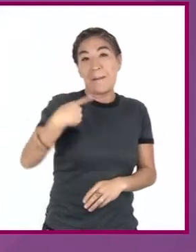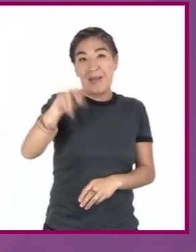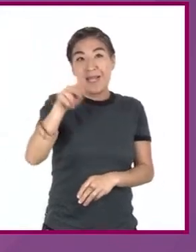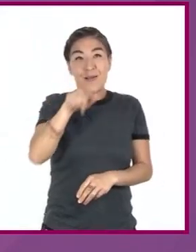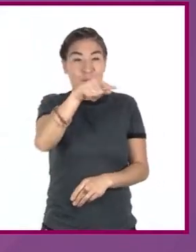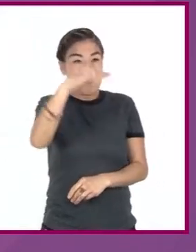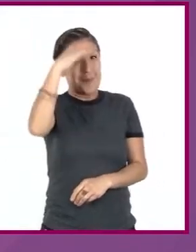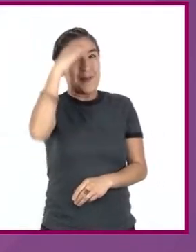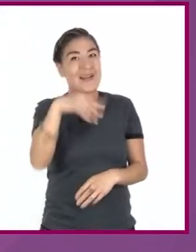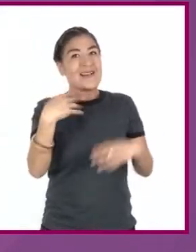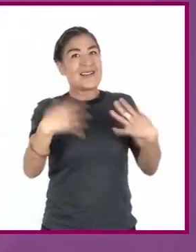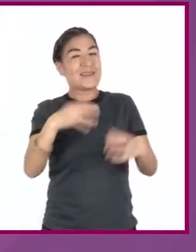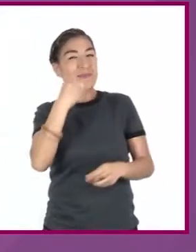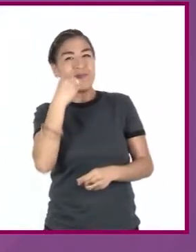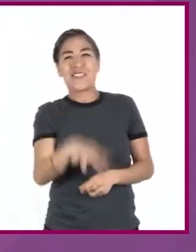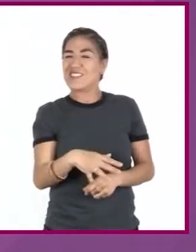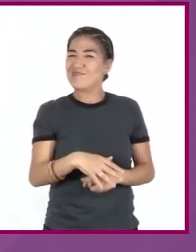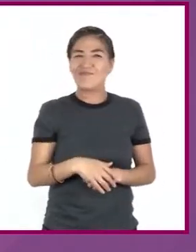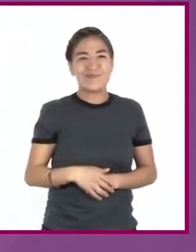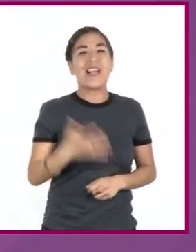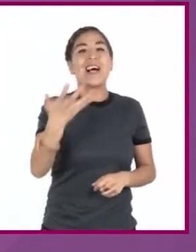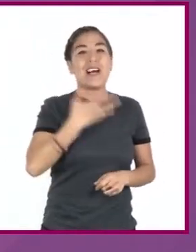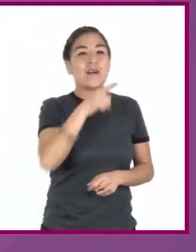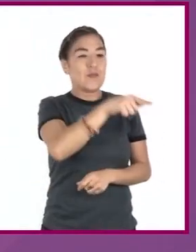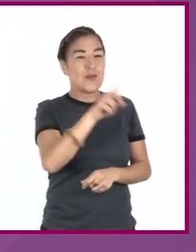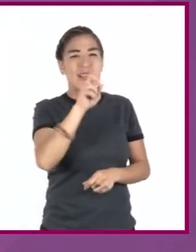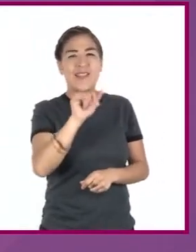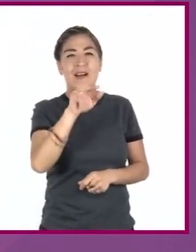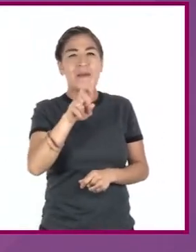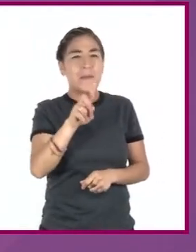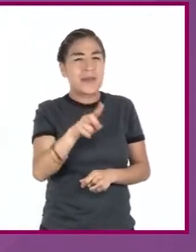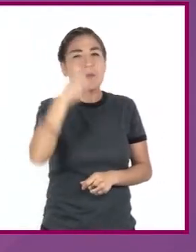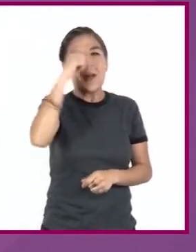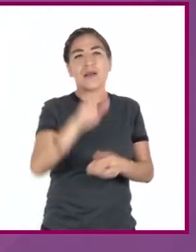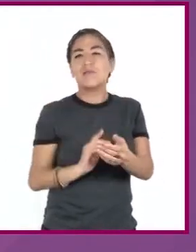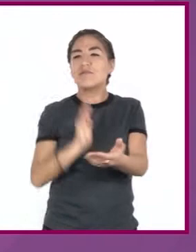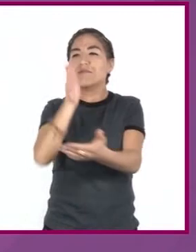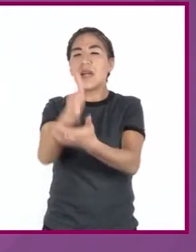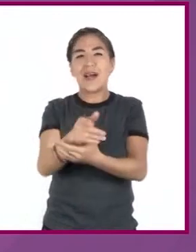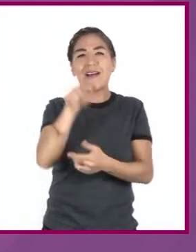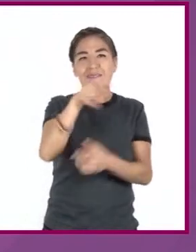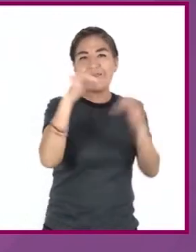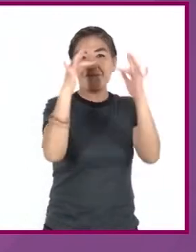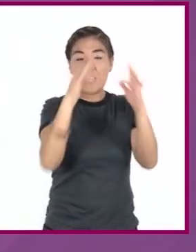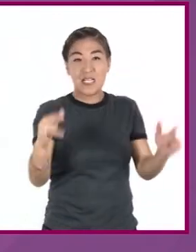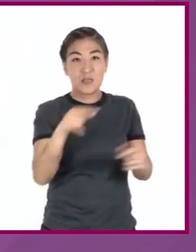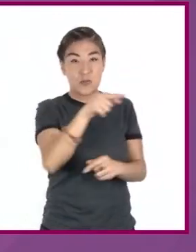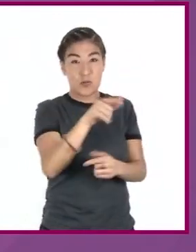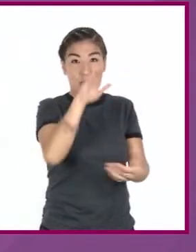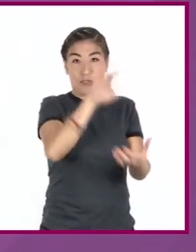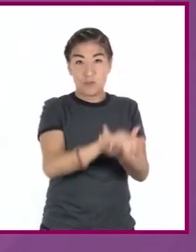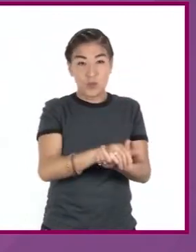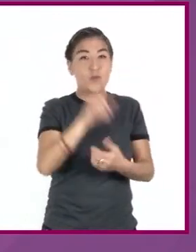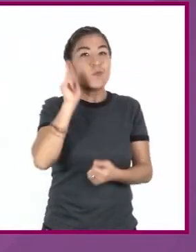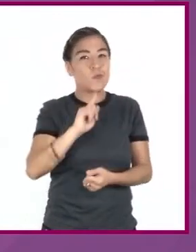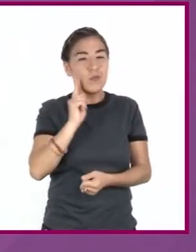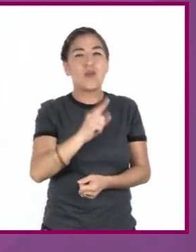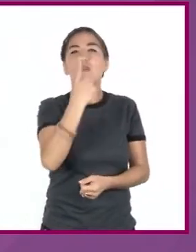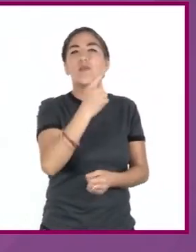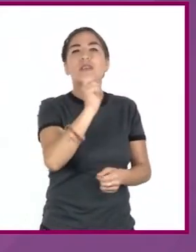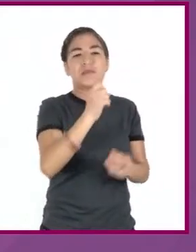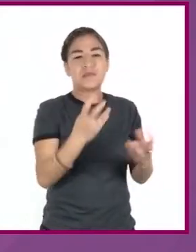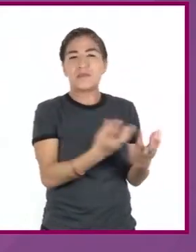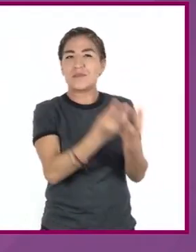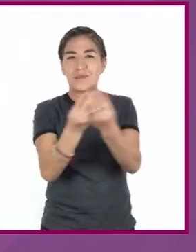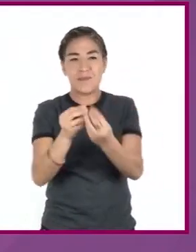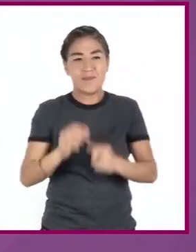todo. Davy obtuvo salvoconducto para entrar a Francia, el cual era para él, su esposa y 2 sirvientes.